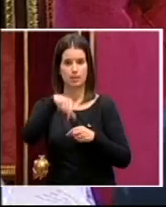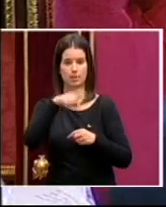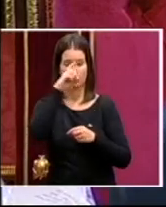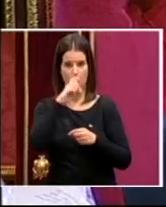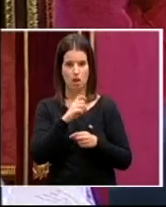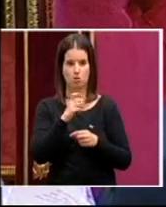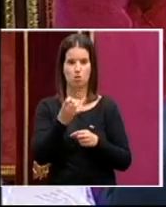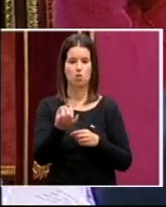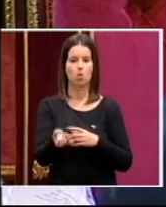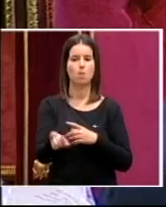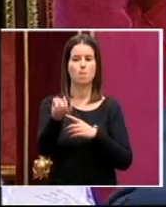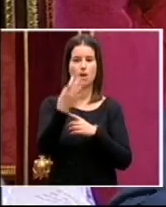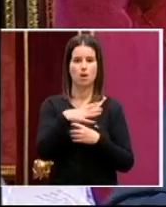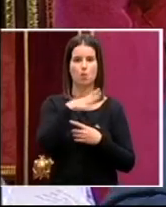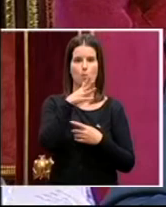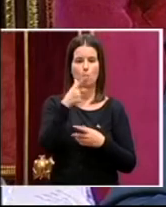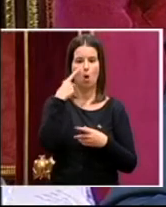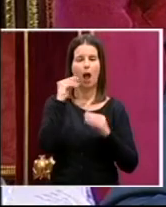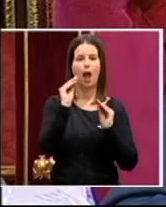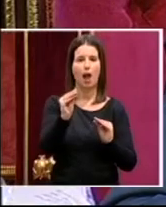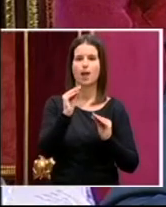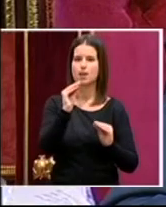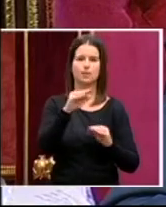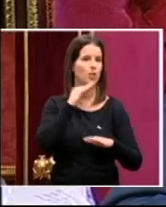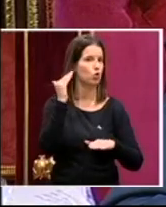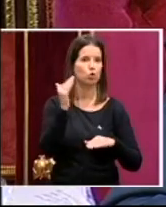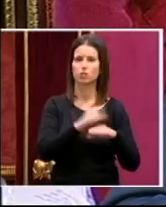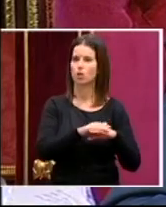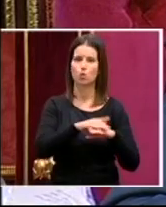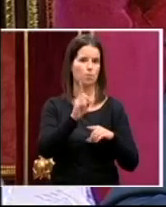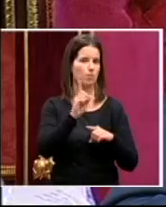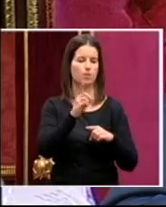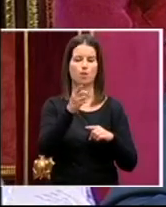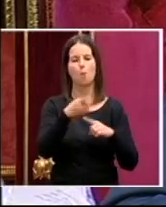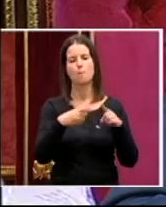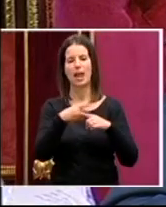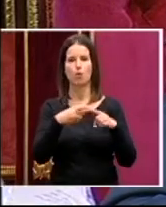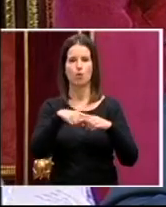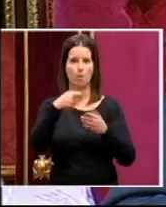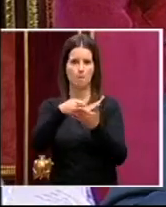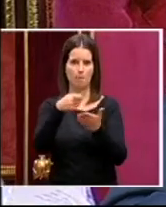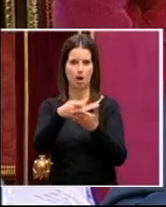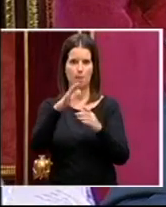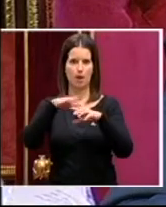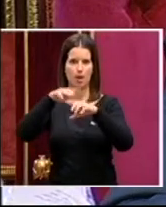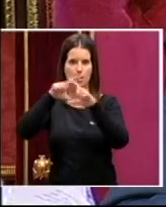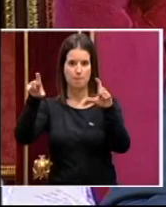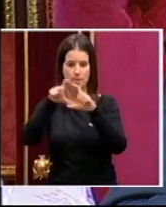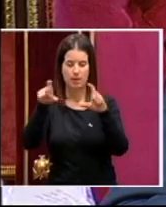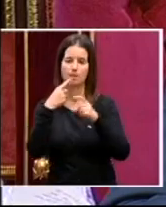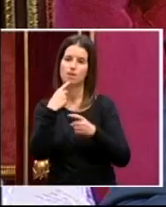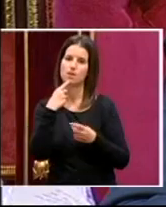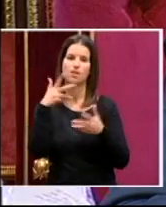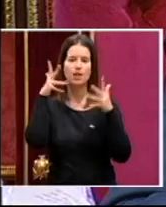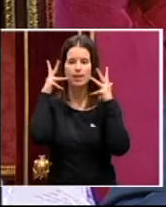consecuencia o a raíz de la alerta por incumplimiento del pedido medio de pago a proveedores, en la que se establece que es